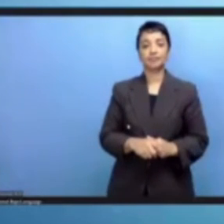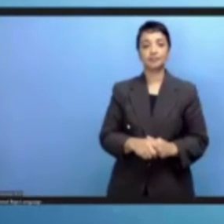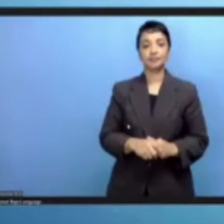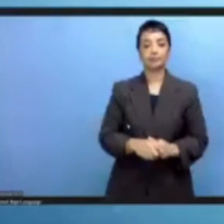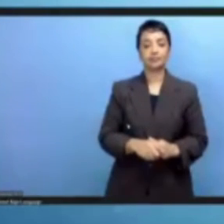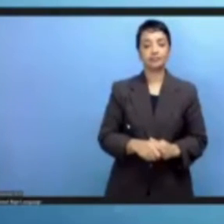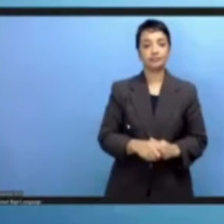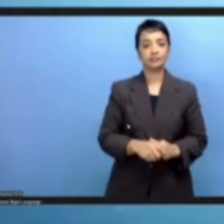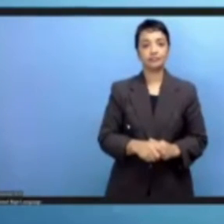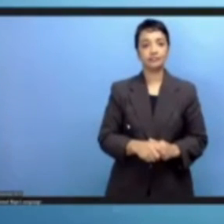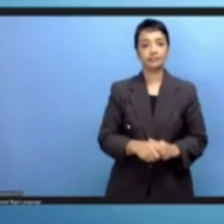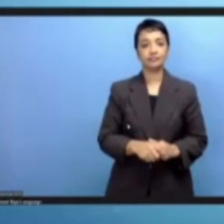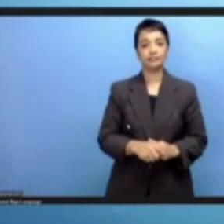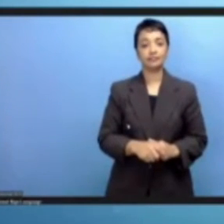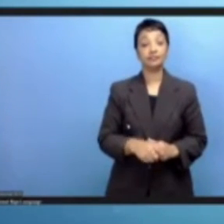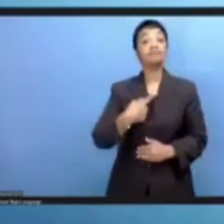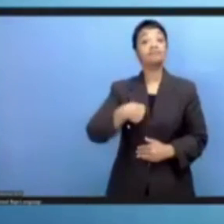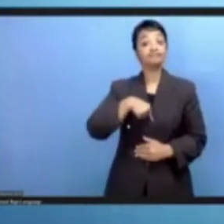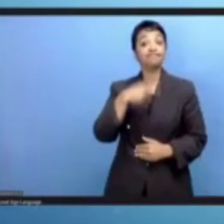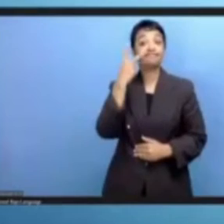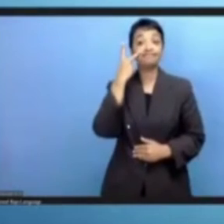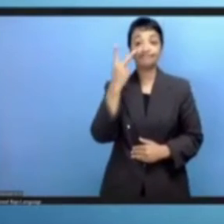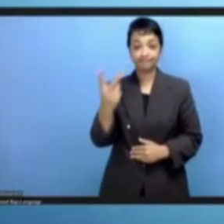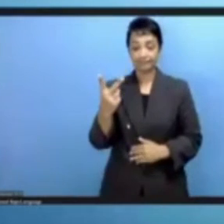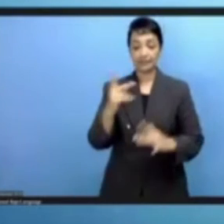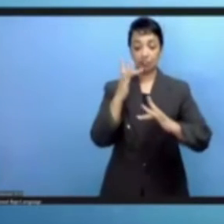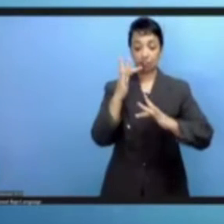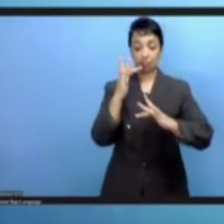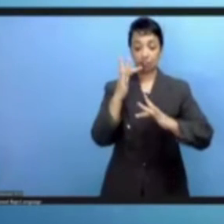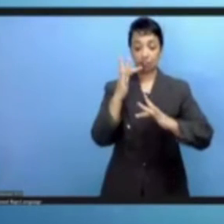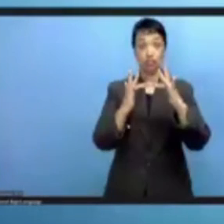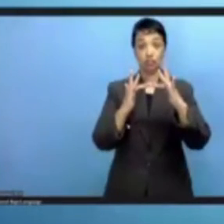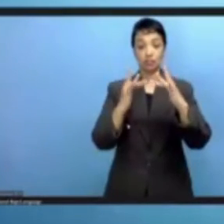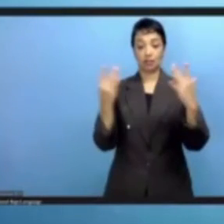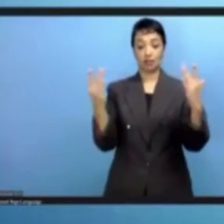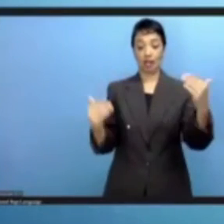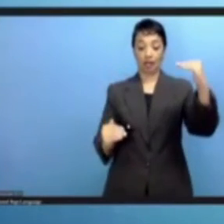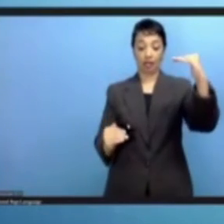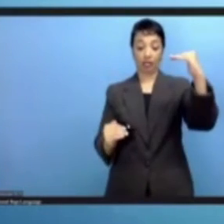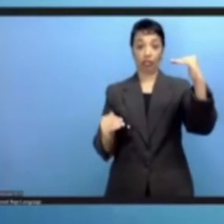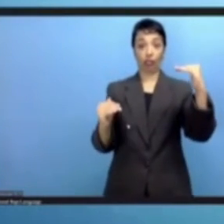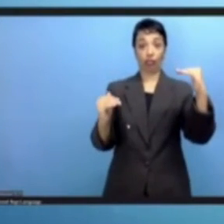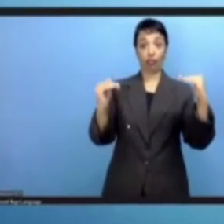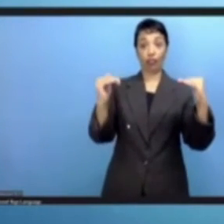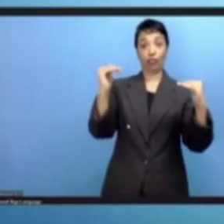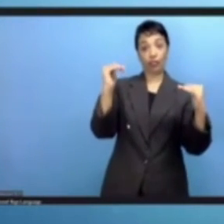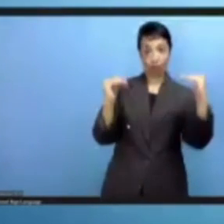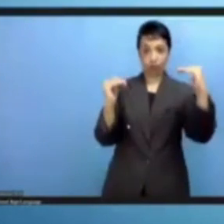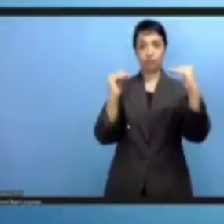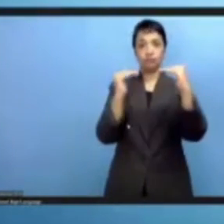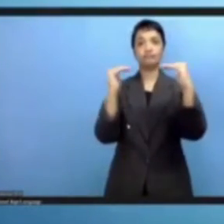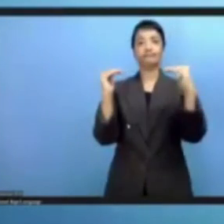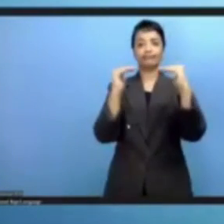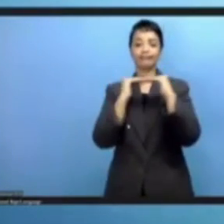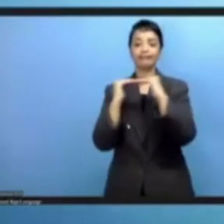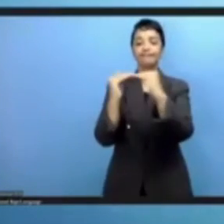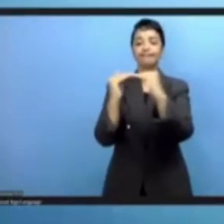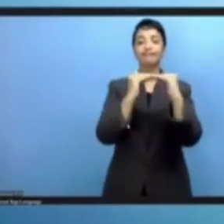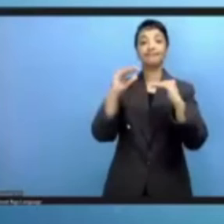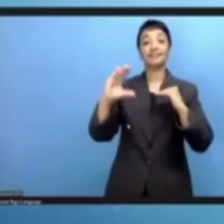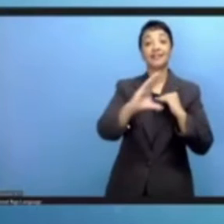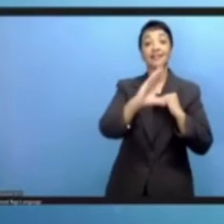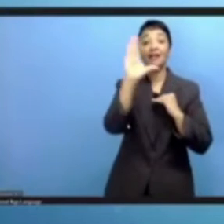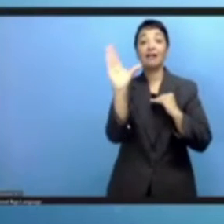compartida del uso y gobernanza de la internet en un contexto altamente globalizado y la esperanza